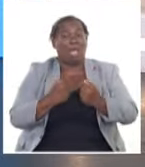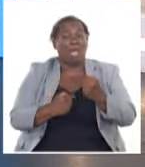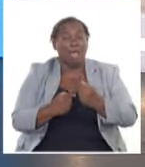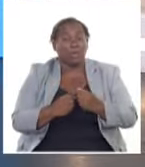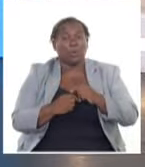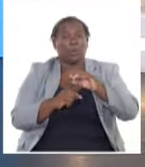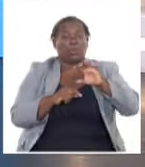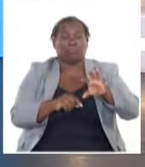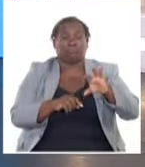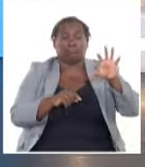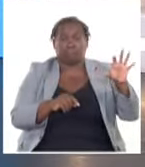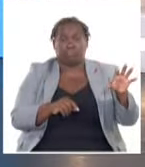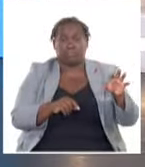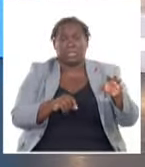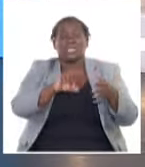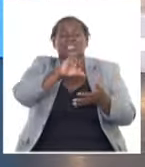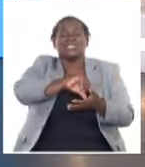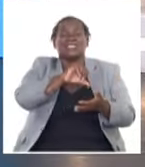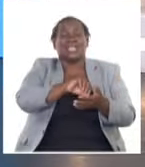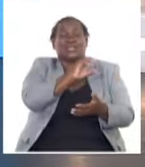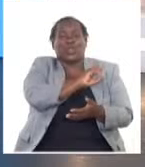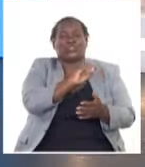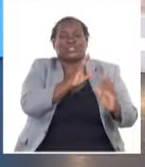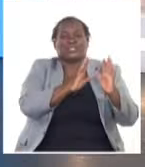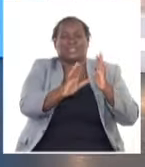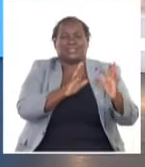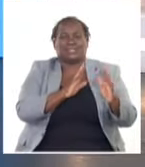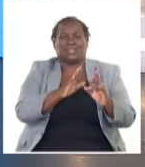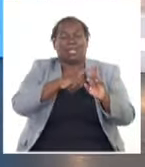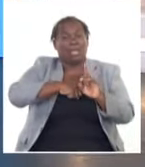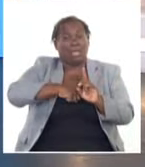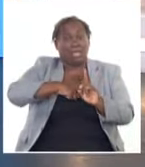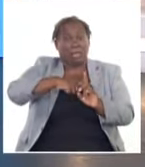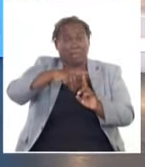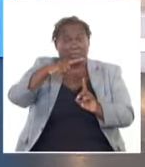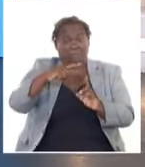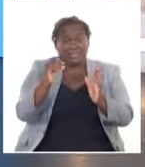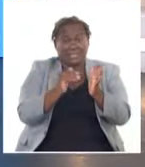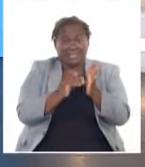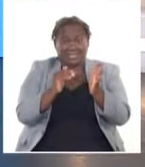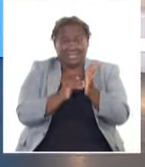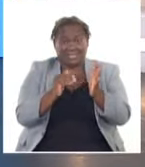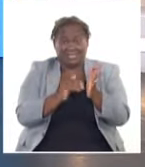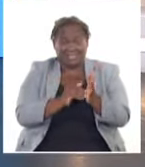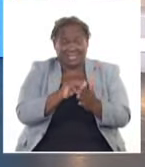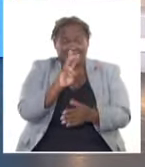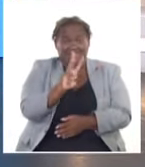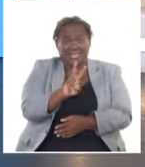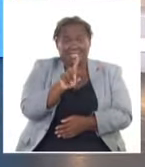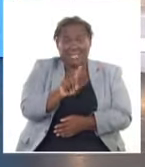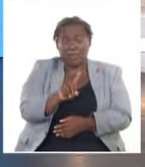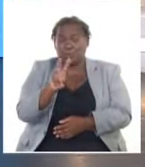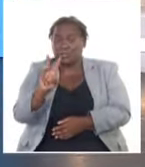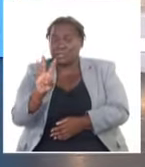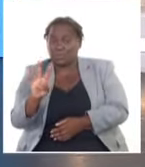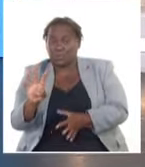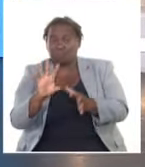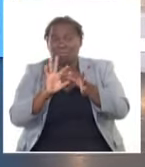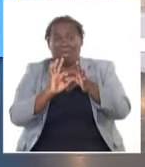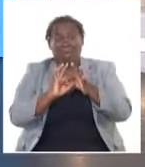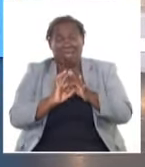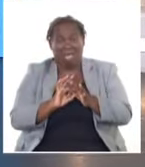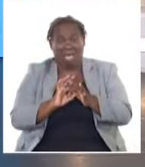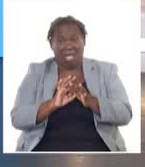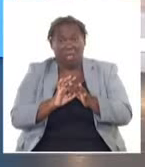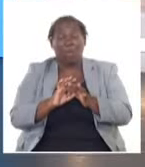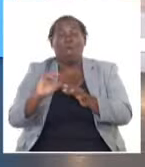gradualmente también para el occidente del país. Las temperaturas máximas en la tarde de hoy, con valores entre 31 y 34 grados Celsius, inferiores en el